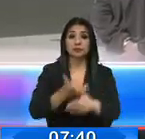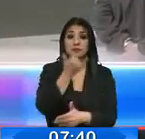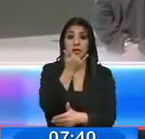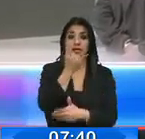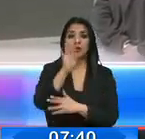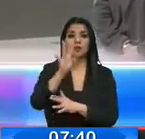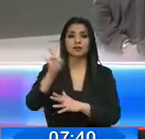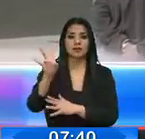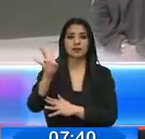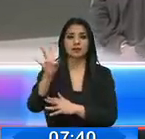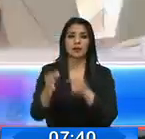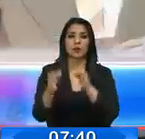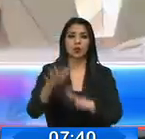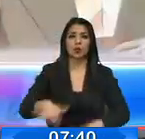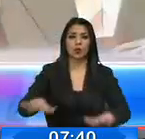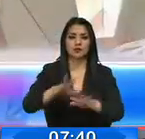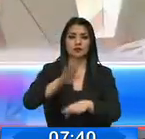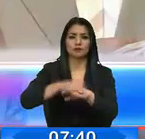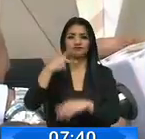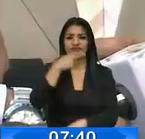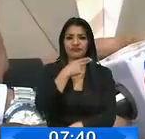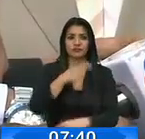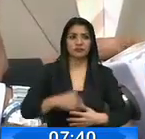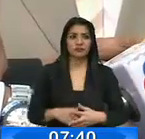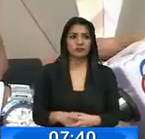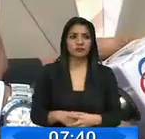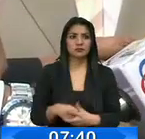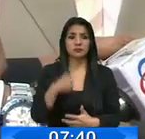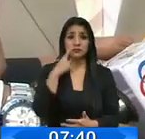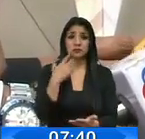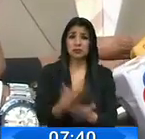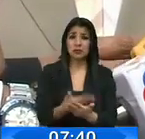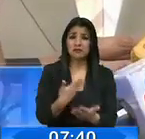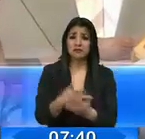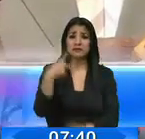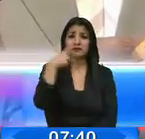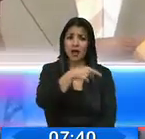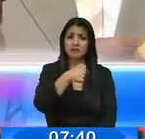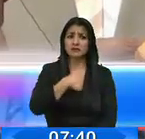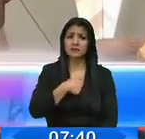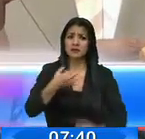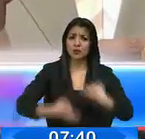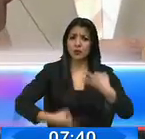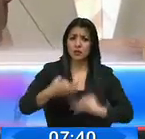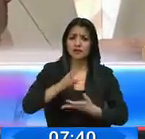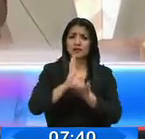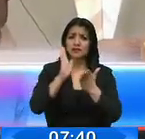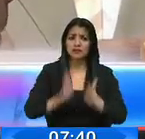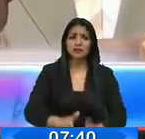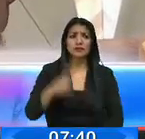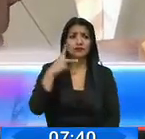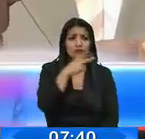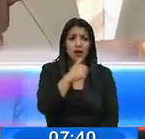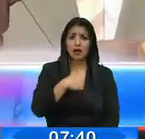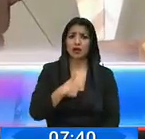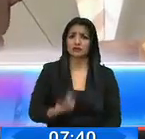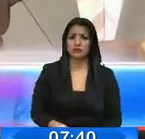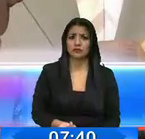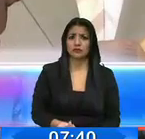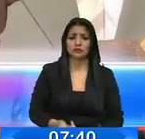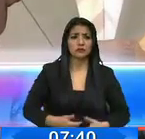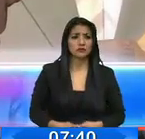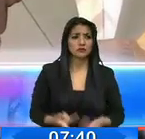47 jueces por prevaricato. Se nos juzgó a nosotros con pruebas forzadas, con testigos falsos. Se nos